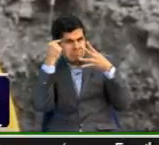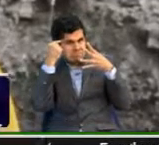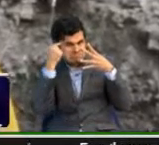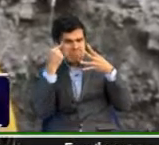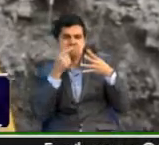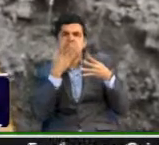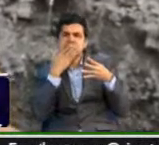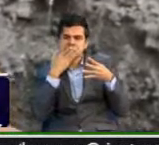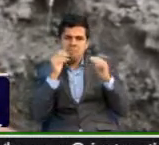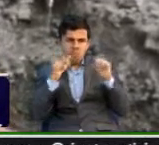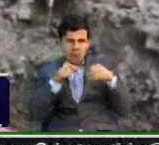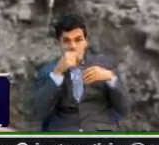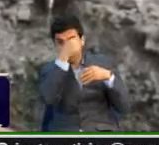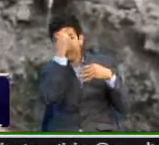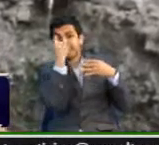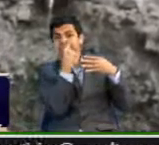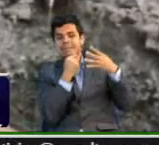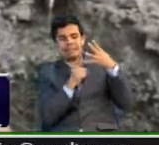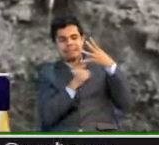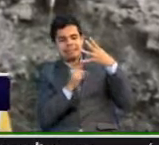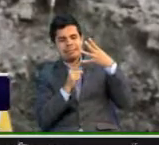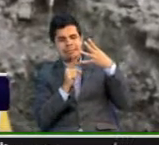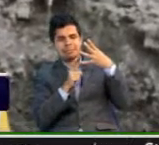que a finales del invierno